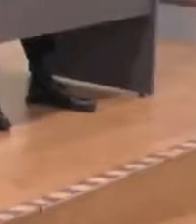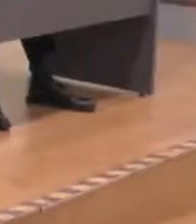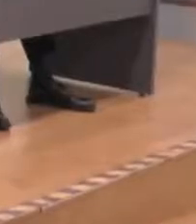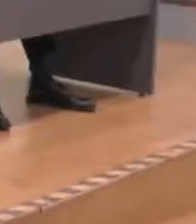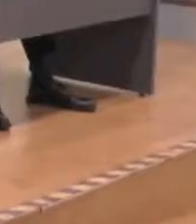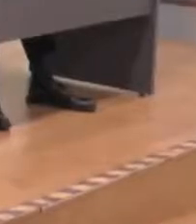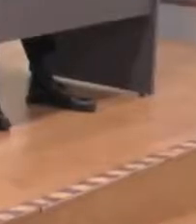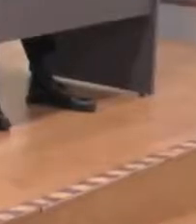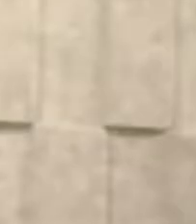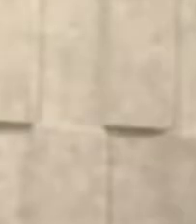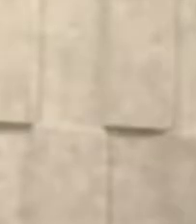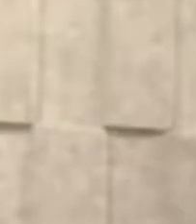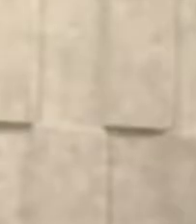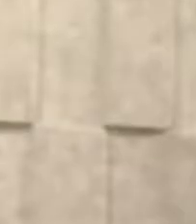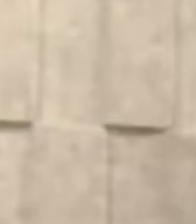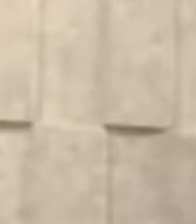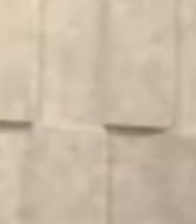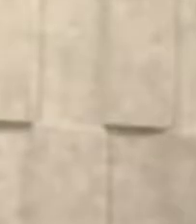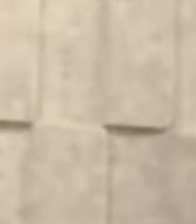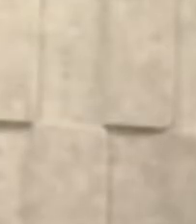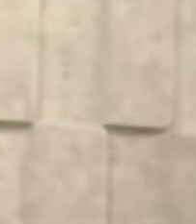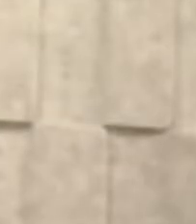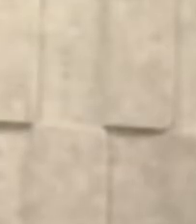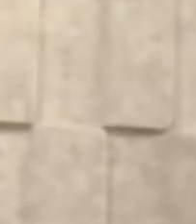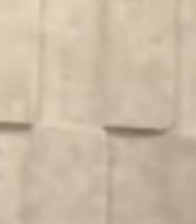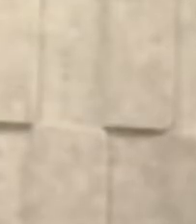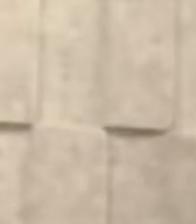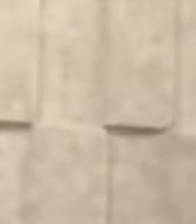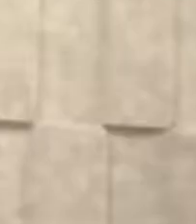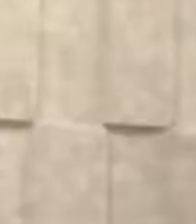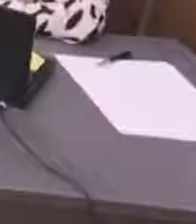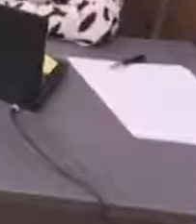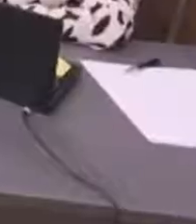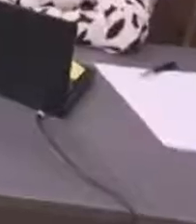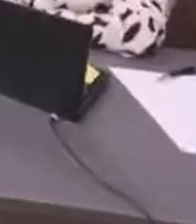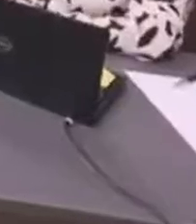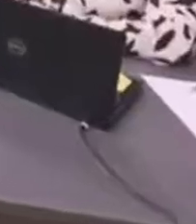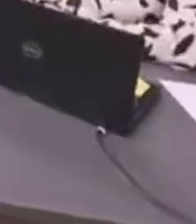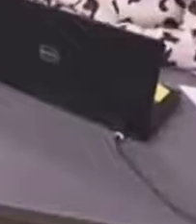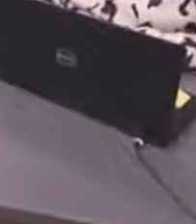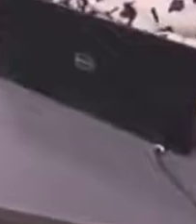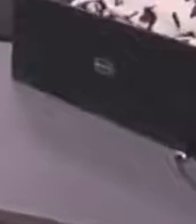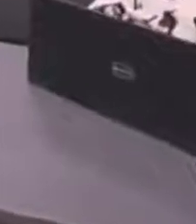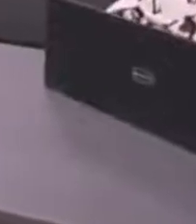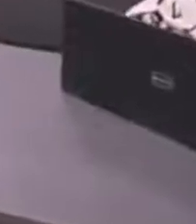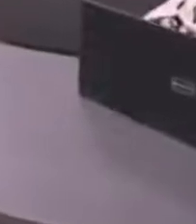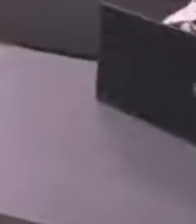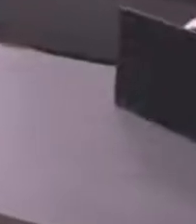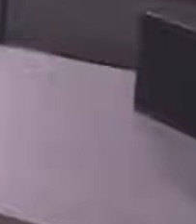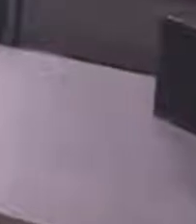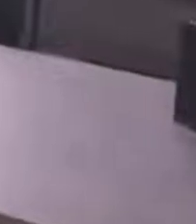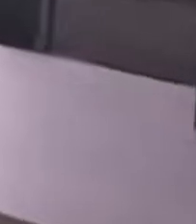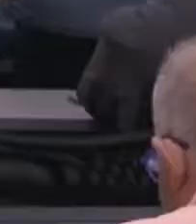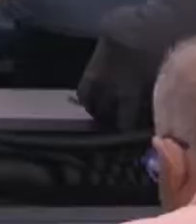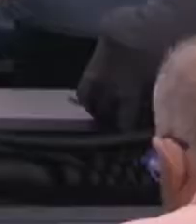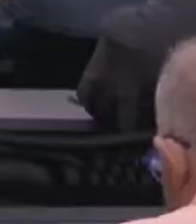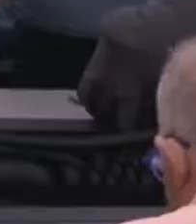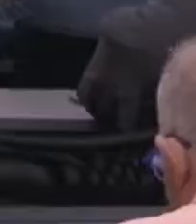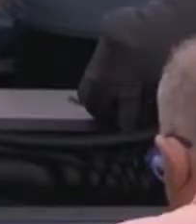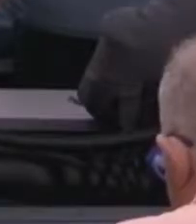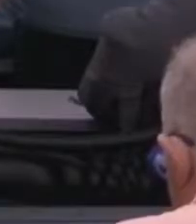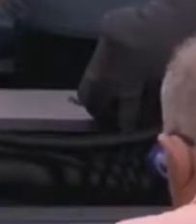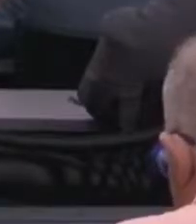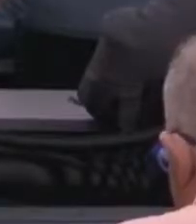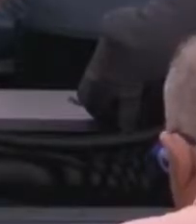destacó la importancia de que el Poder Judicial ejerza su autonomía desde su propia racionalidad en un contexto de presiones y tensiones que